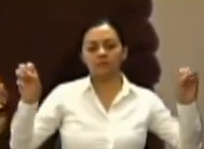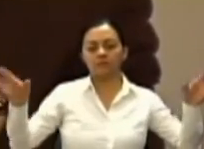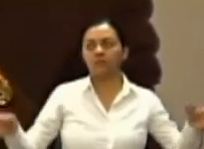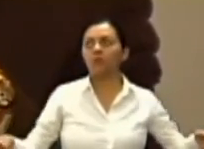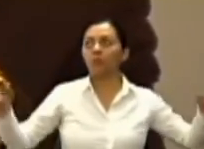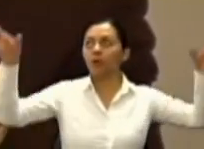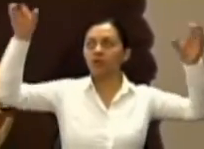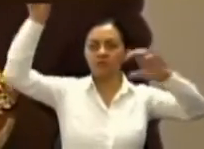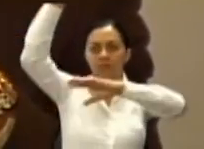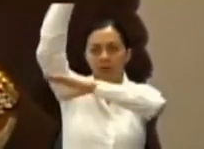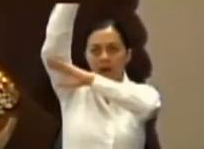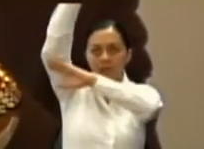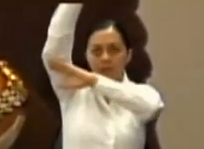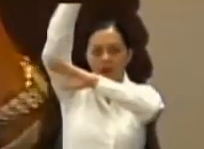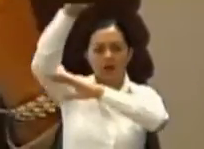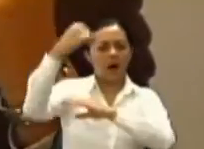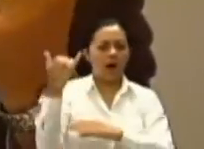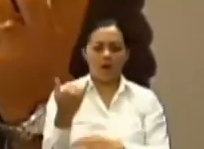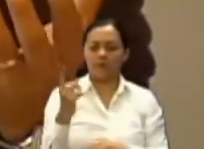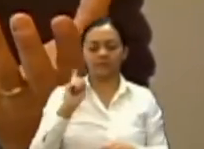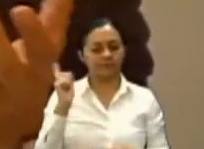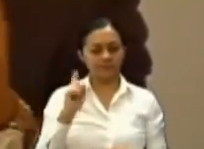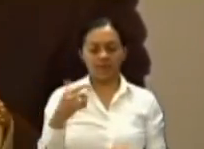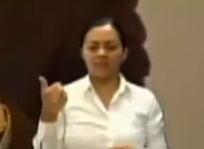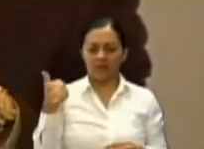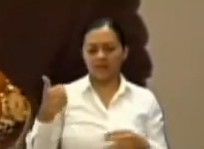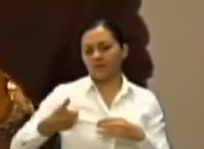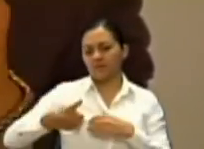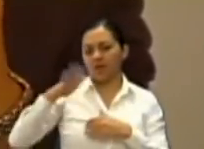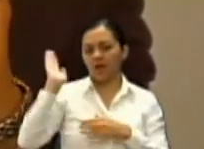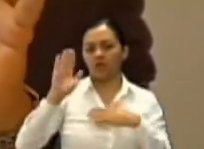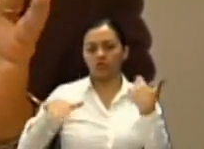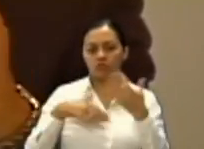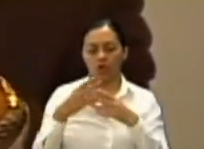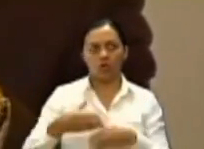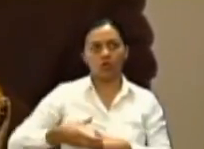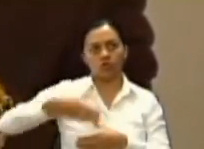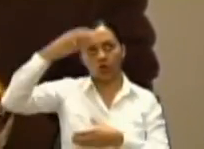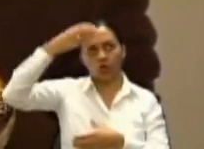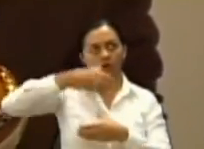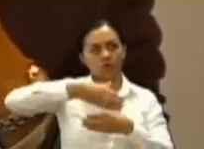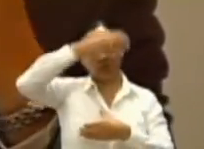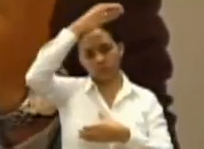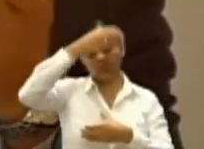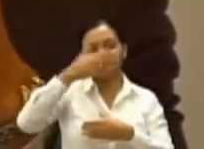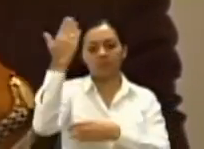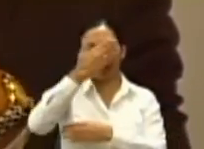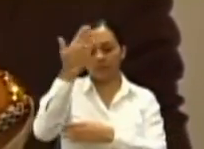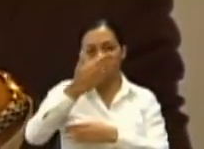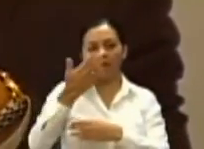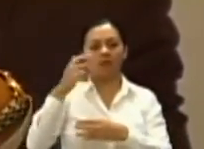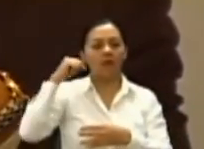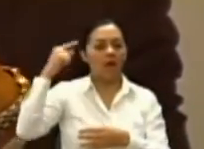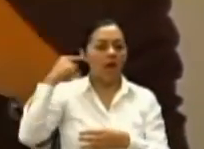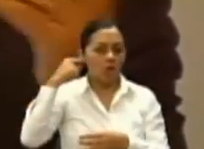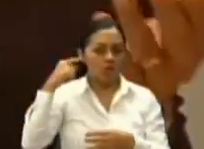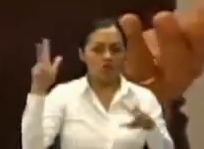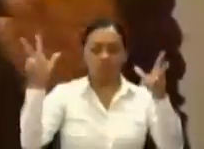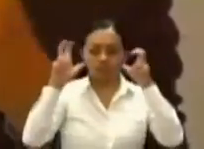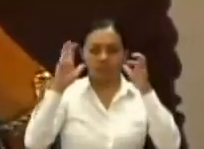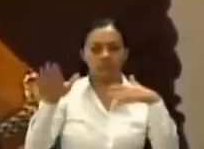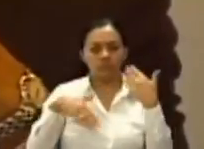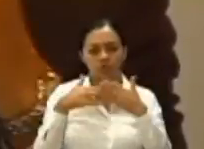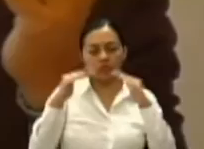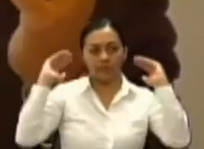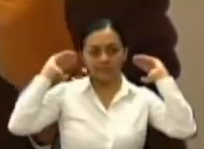postes cambio ahora tenemos torres de para pantallas audios los